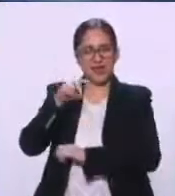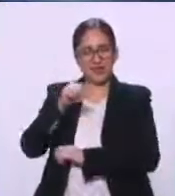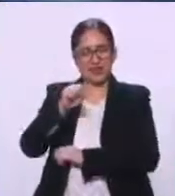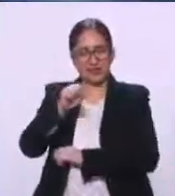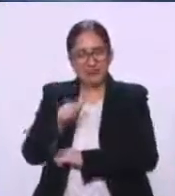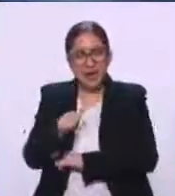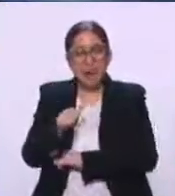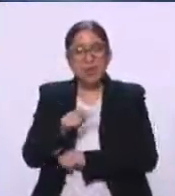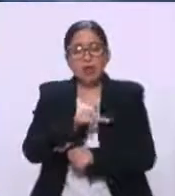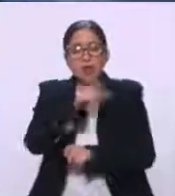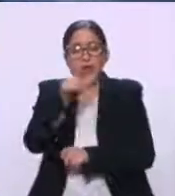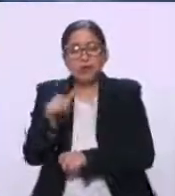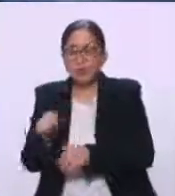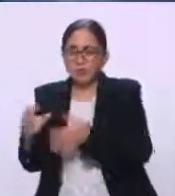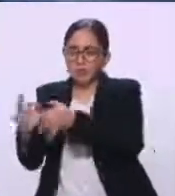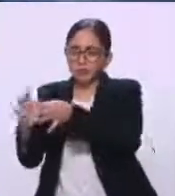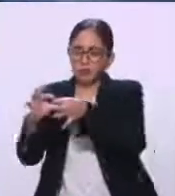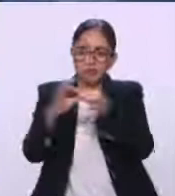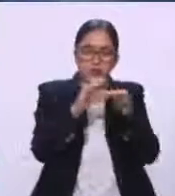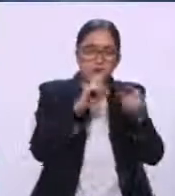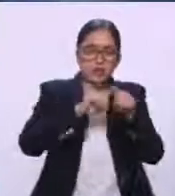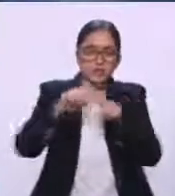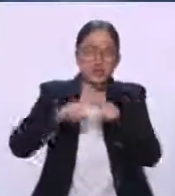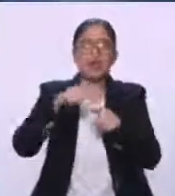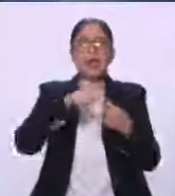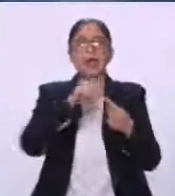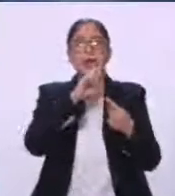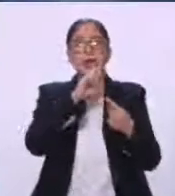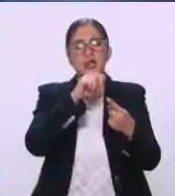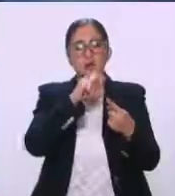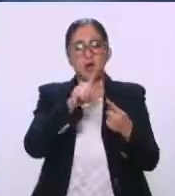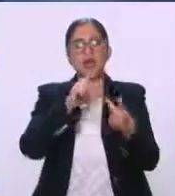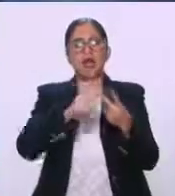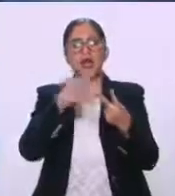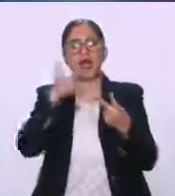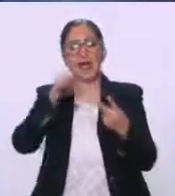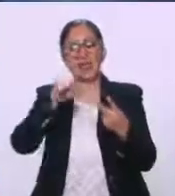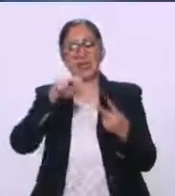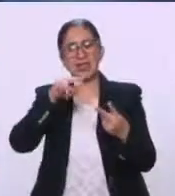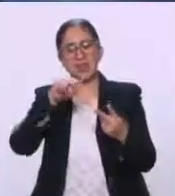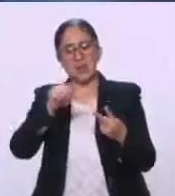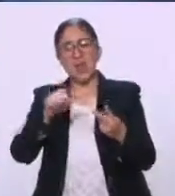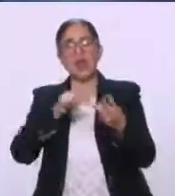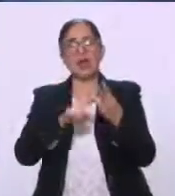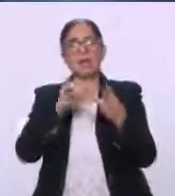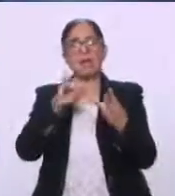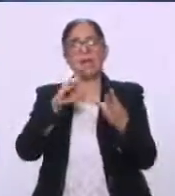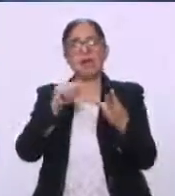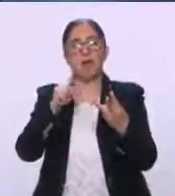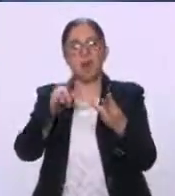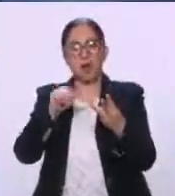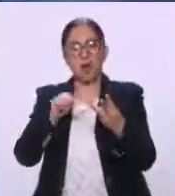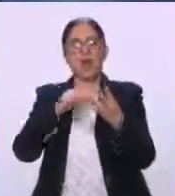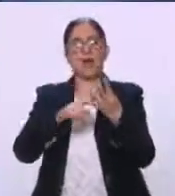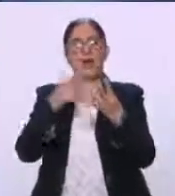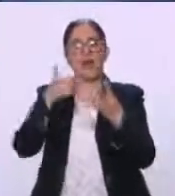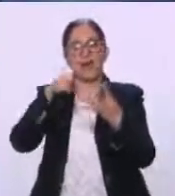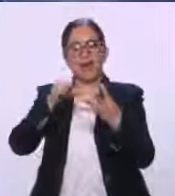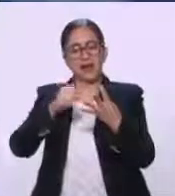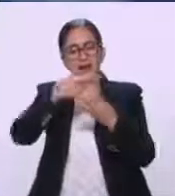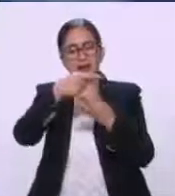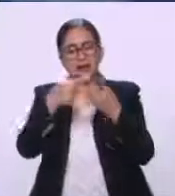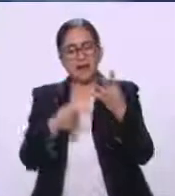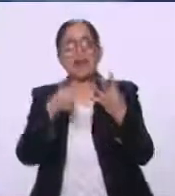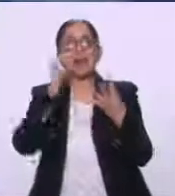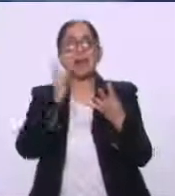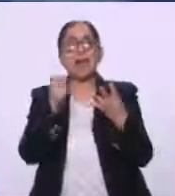de empresas, Repsol, Gas Natural, Iberdrola y Unión Fenosa, para buscar una